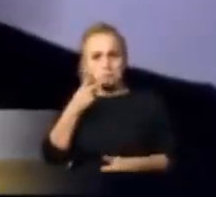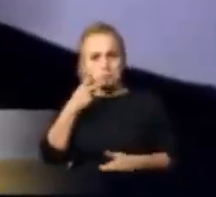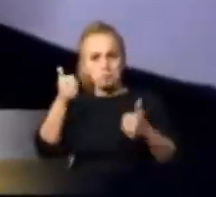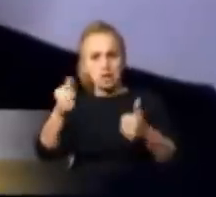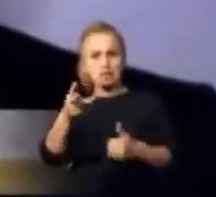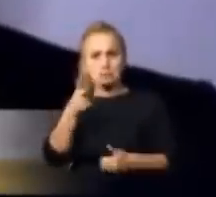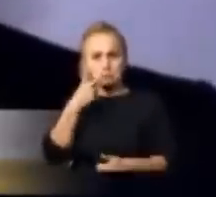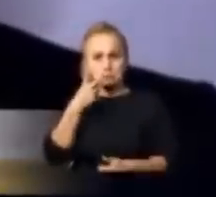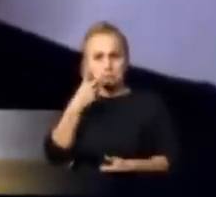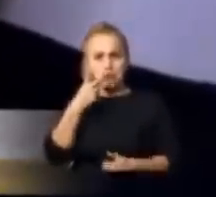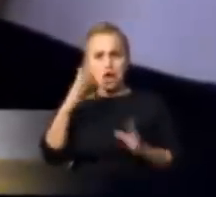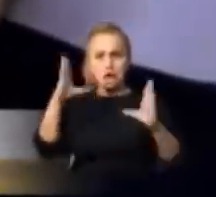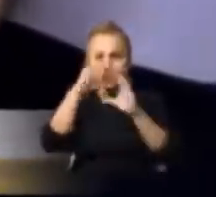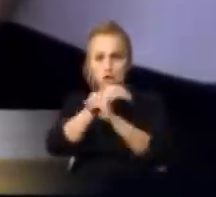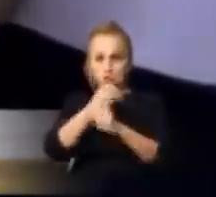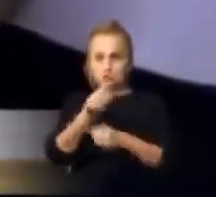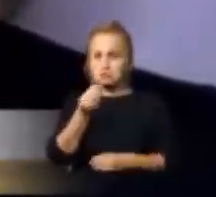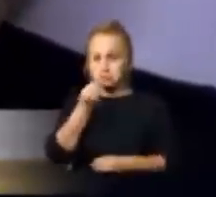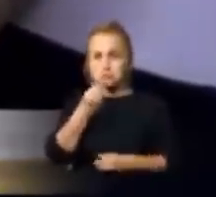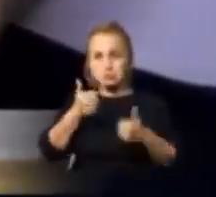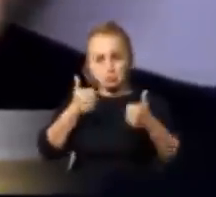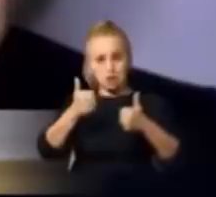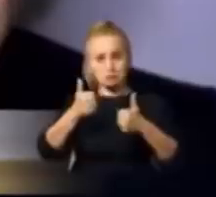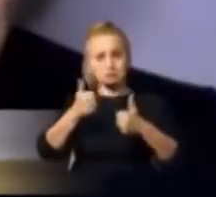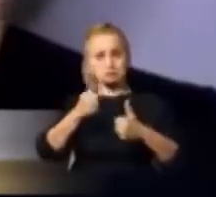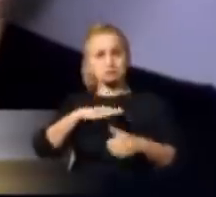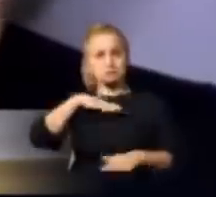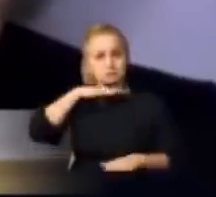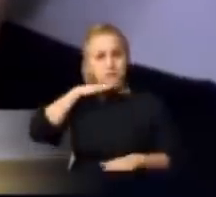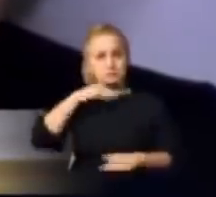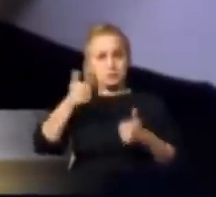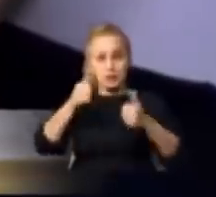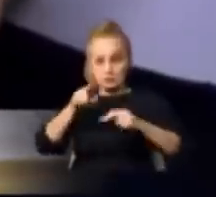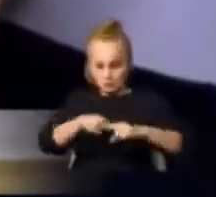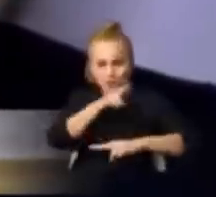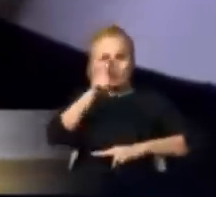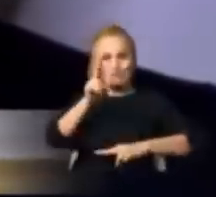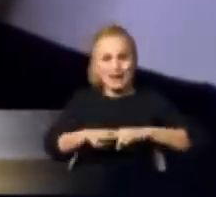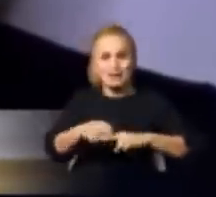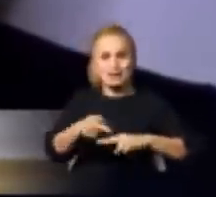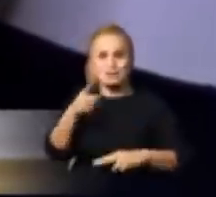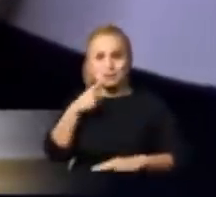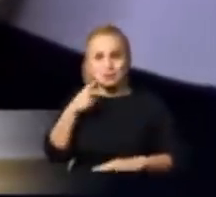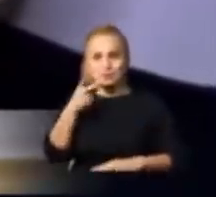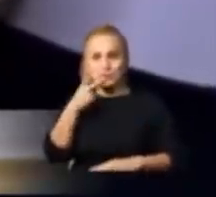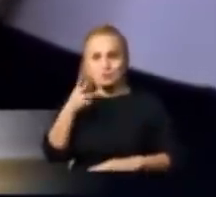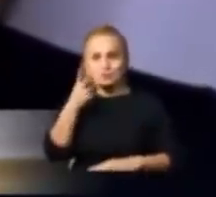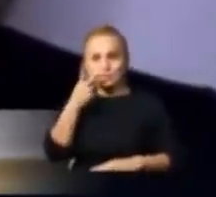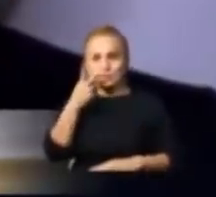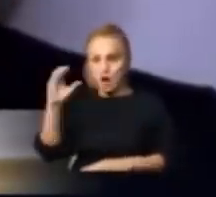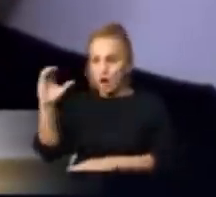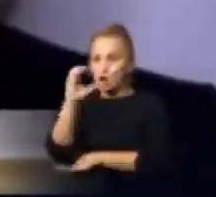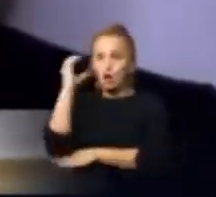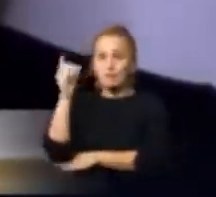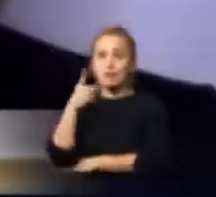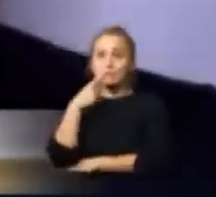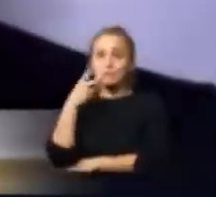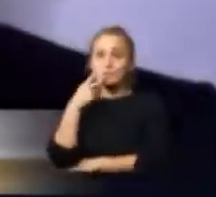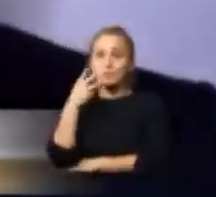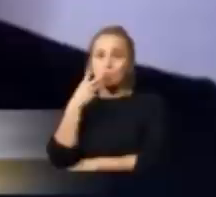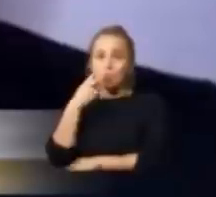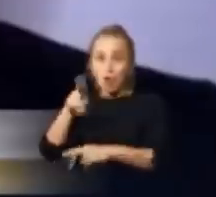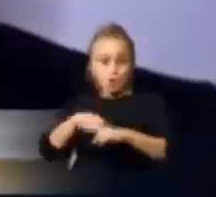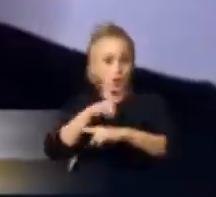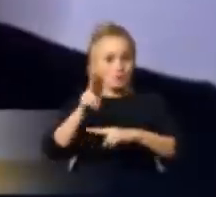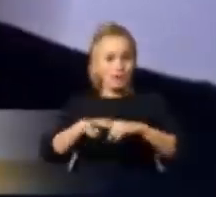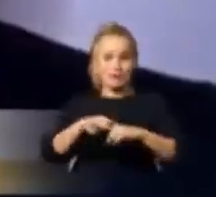esta noche. Y eso pues debería ser como lo normal, pues resulta que en Colombia eso no es lo normal. En